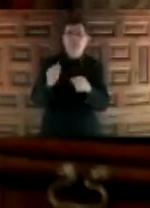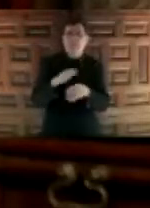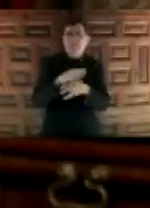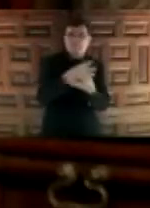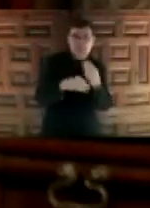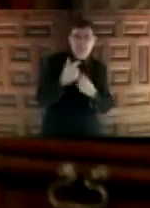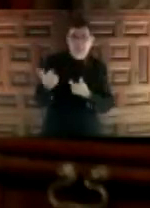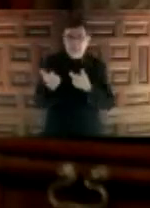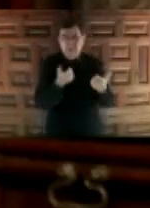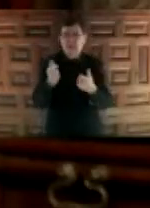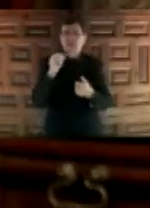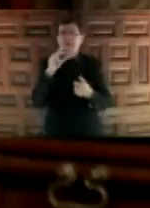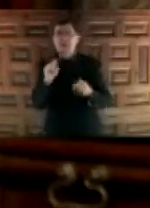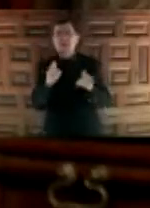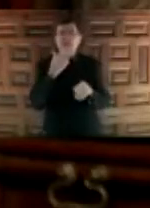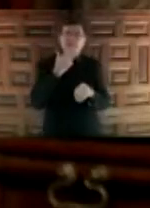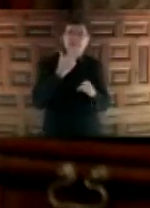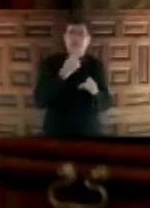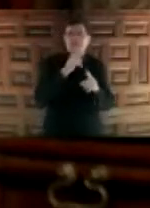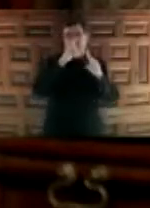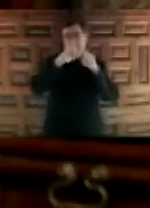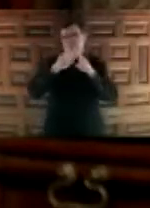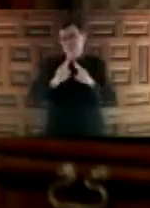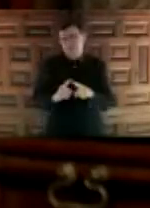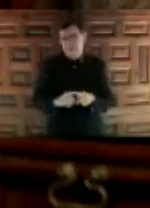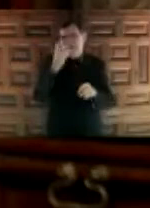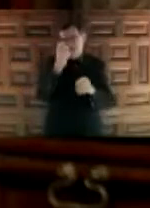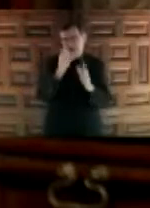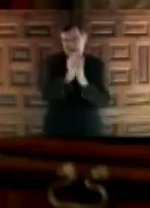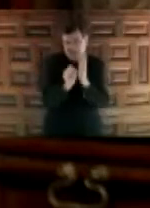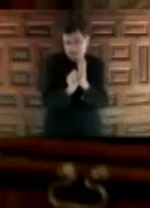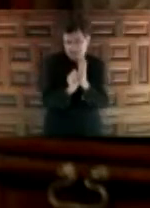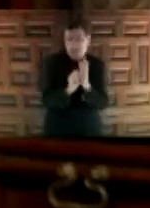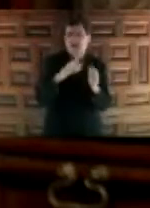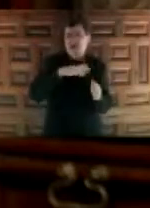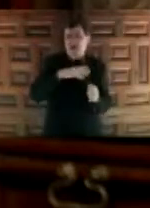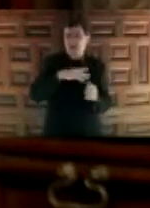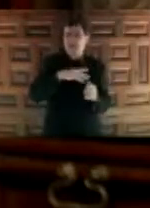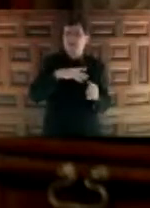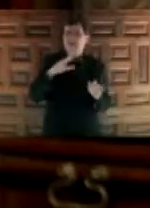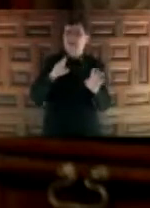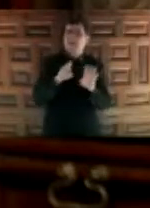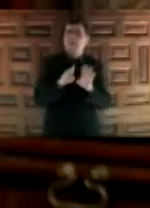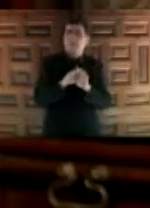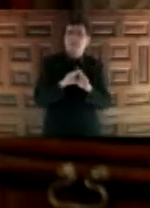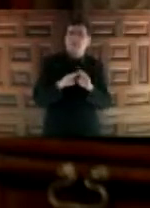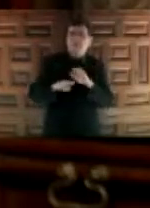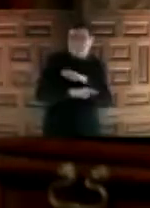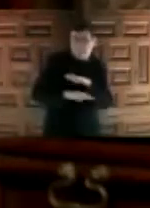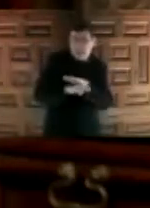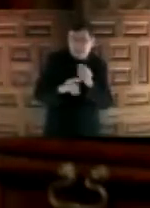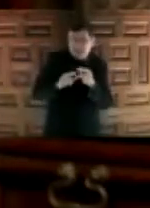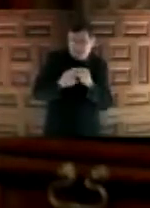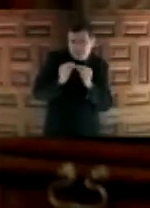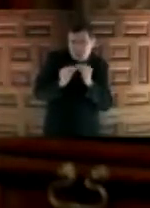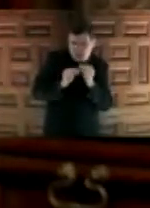servir para financiar. En fin, todo ese sistema está apenas embrionariamente